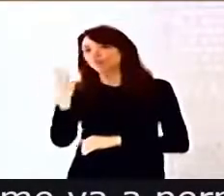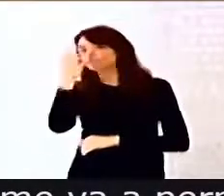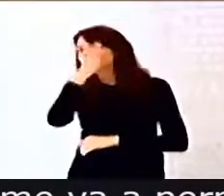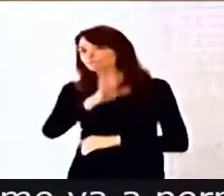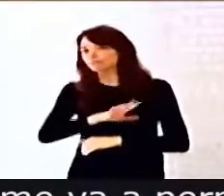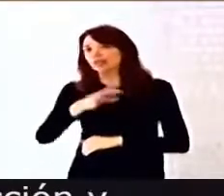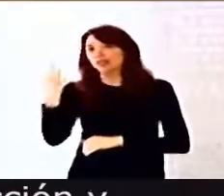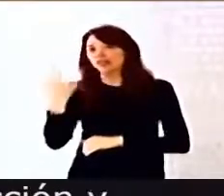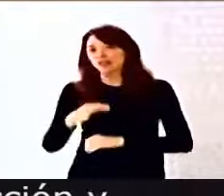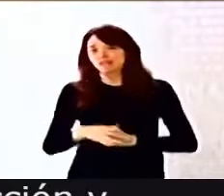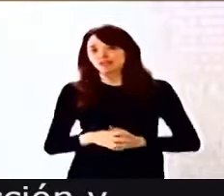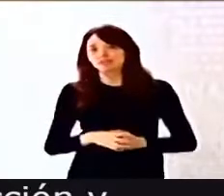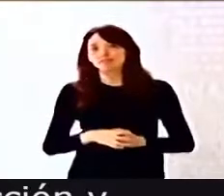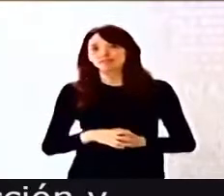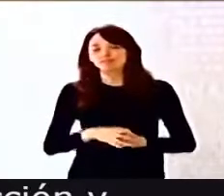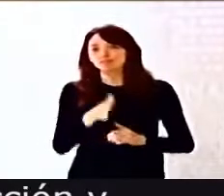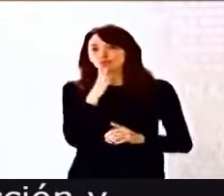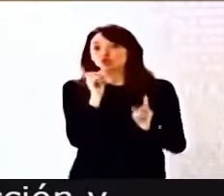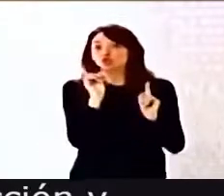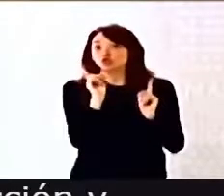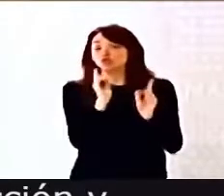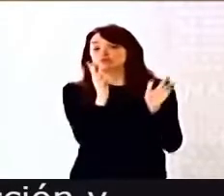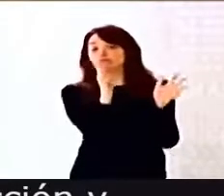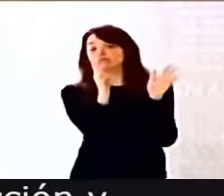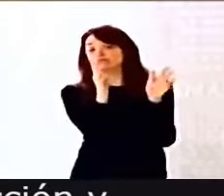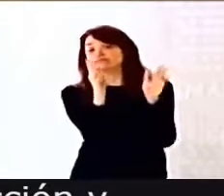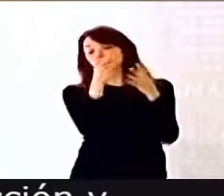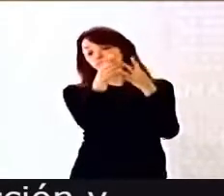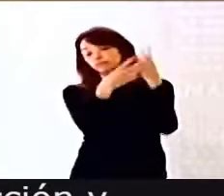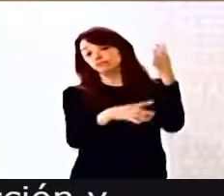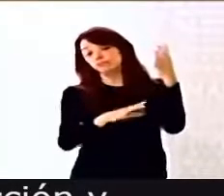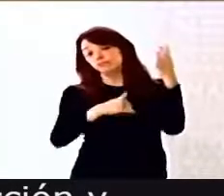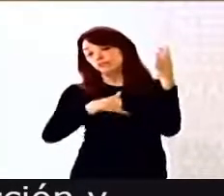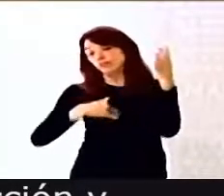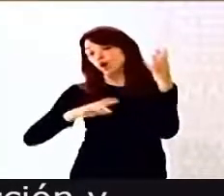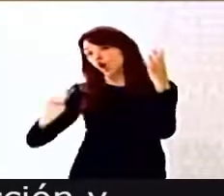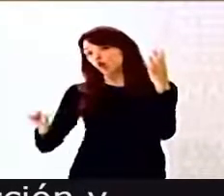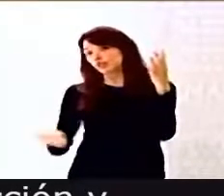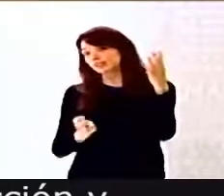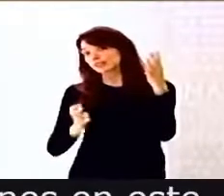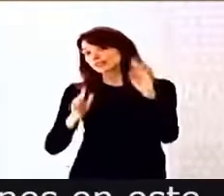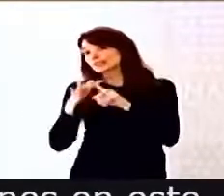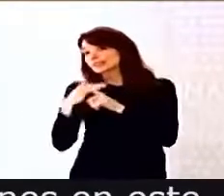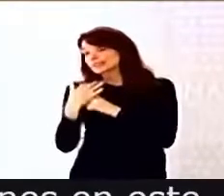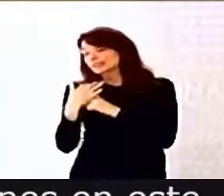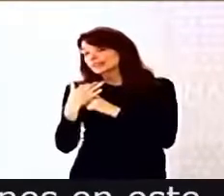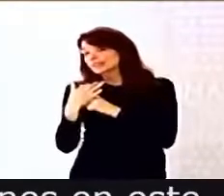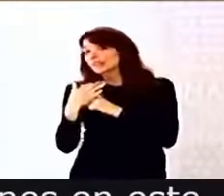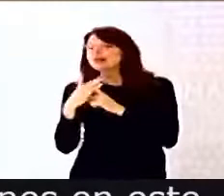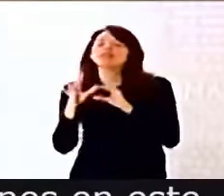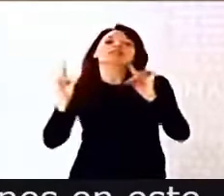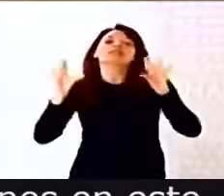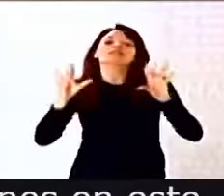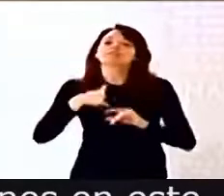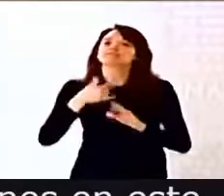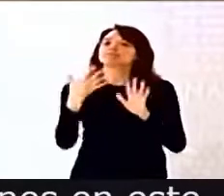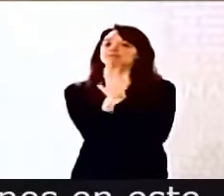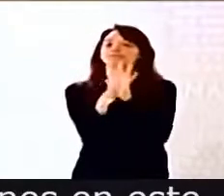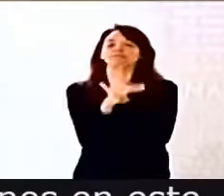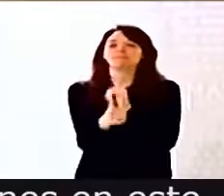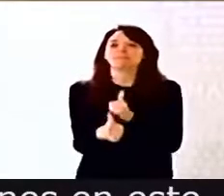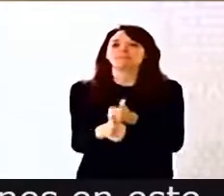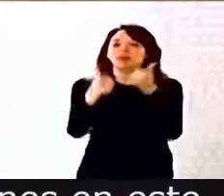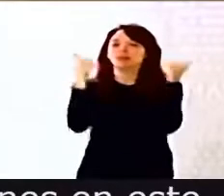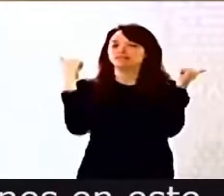de recomendaciones que se le tengan que hacer a la Hacienda, que en este momento no pueda ser más explícito en